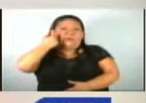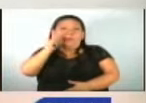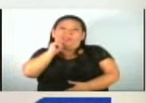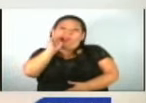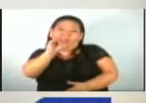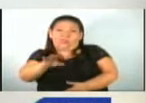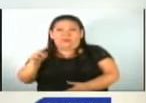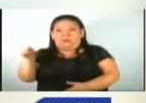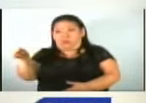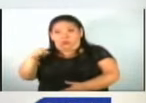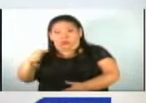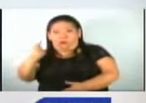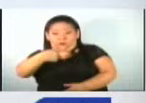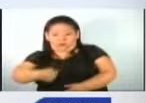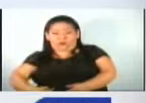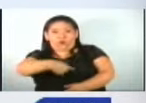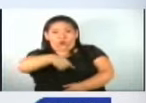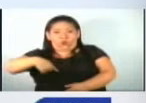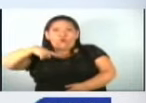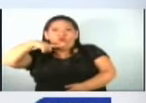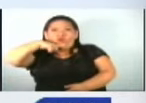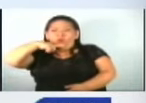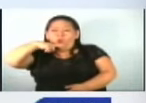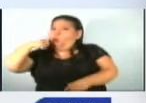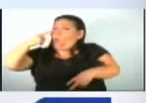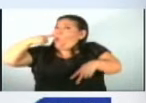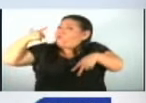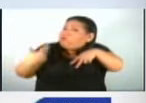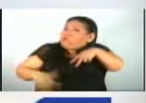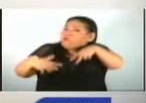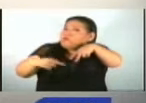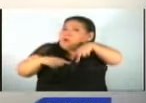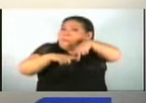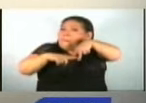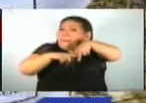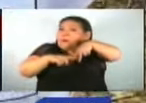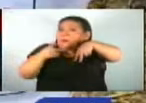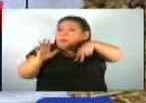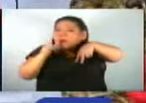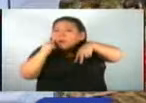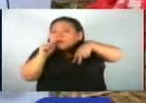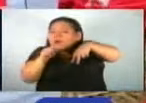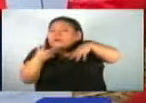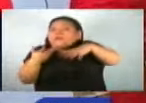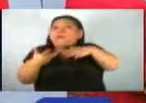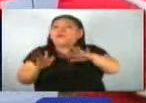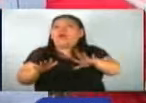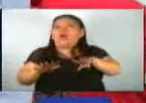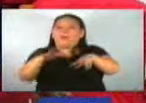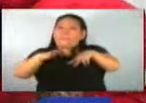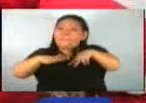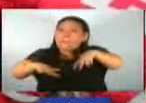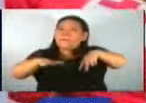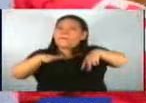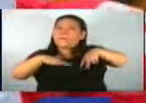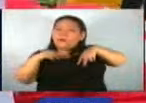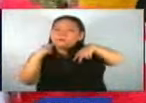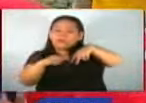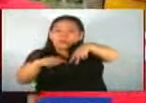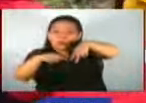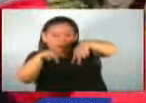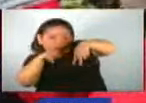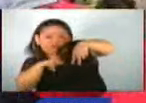nos informaron miembros de socorro, fueron graves, sin embargo, como les informaba, se logró mantener la estabilidad del joven mientras era